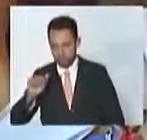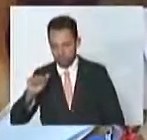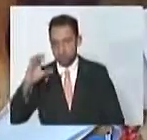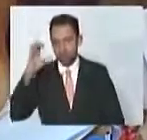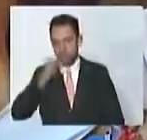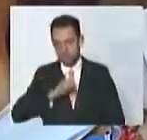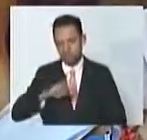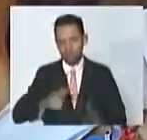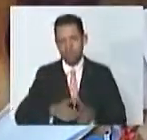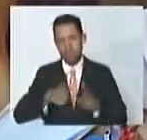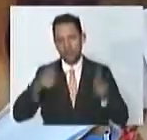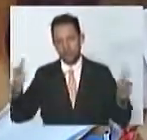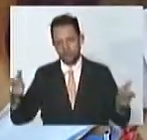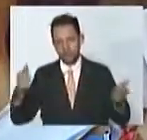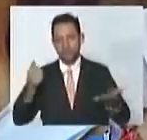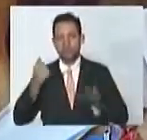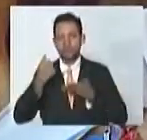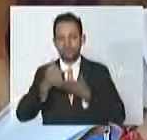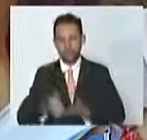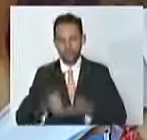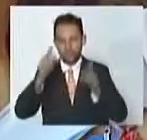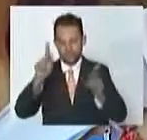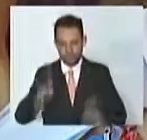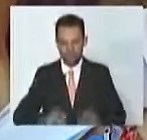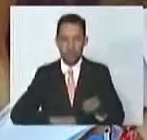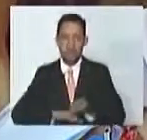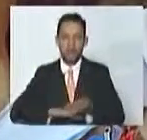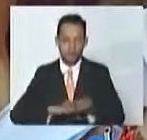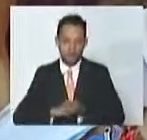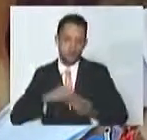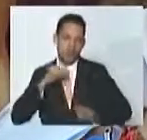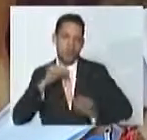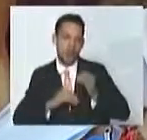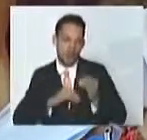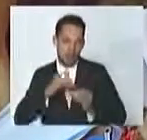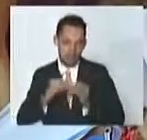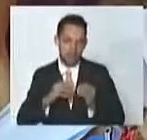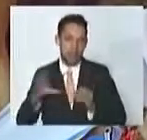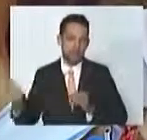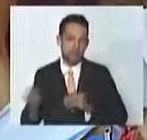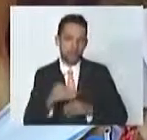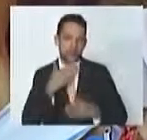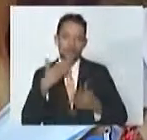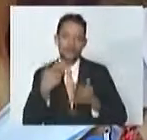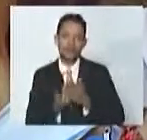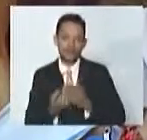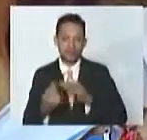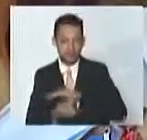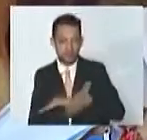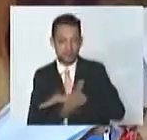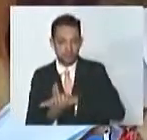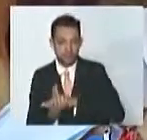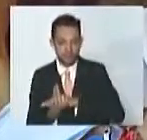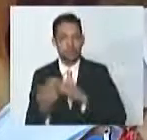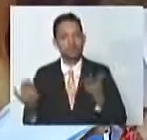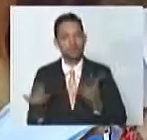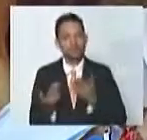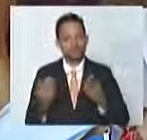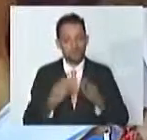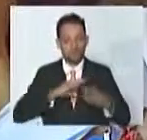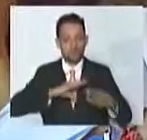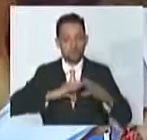vez ampliamos estos servicios para poder dar un apoyo diagnóstico y terapéutico a todos ustedes. No olviden buscar estos programas en